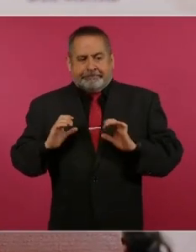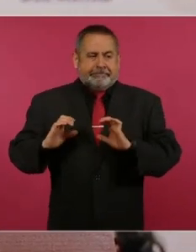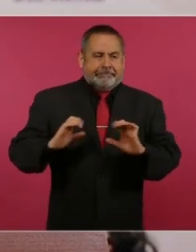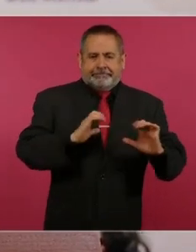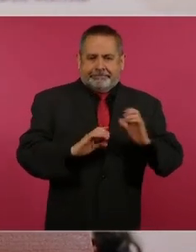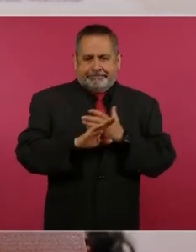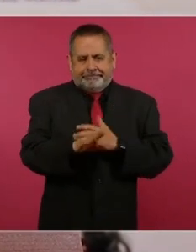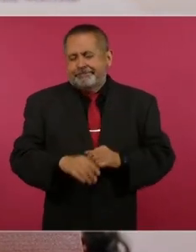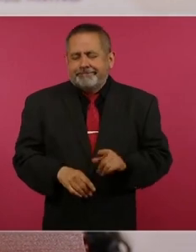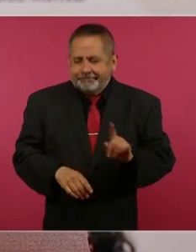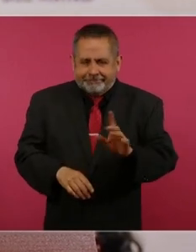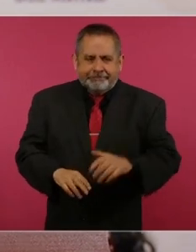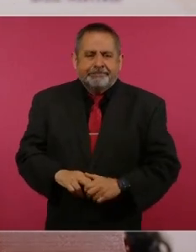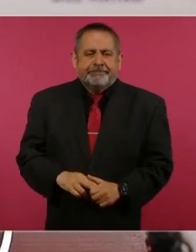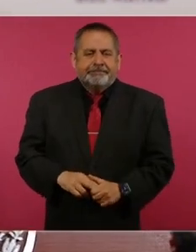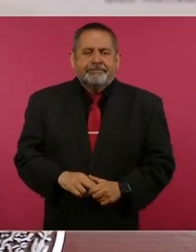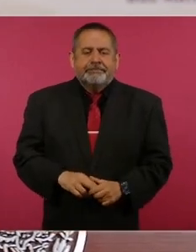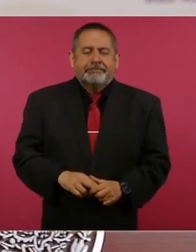No.